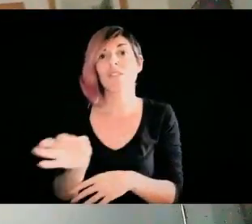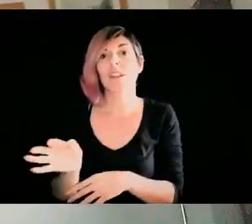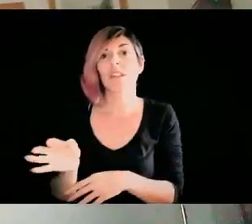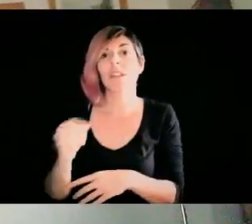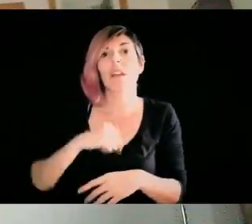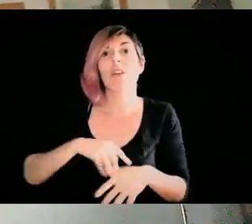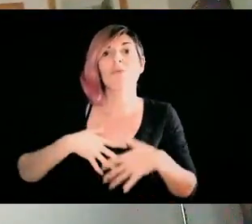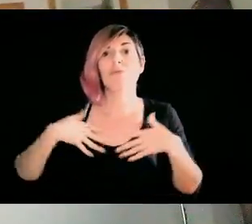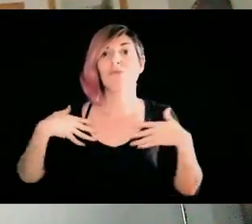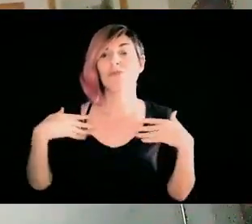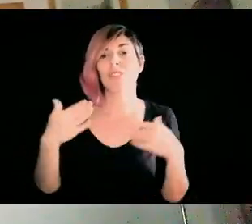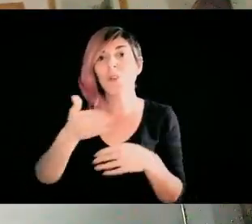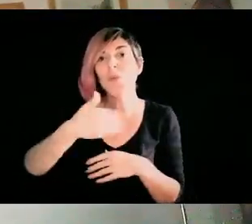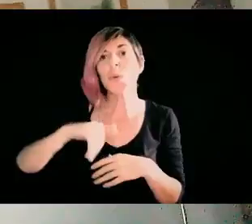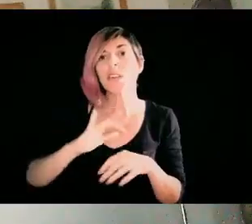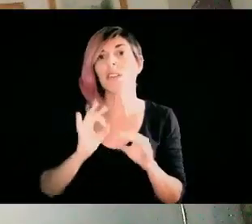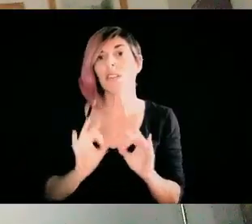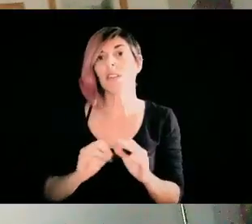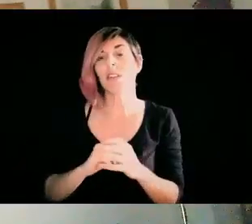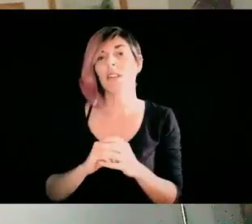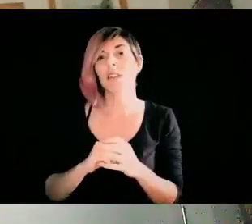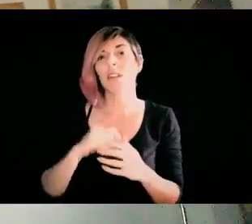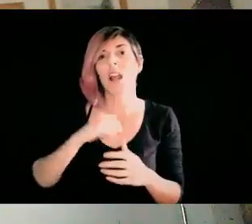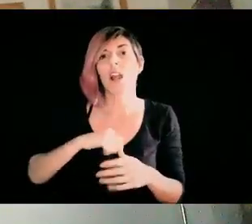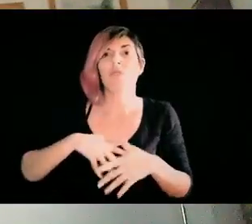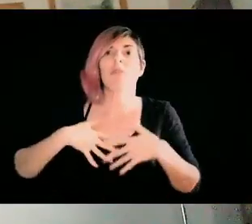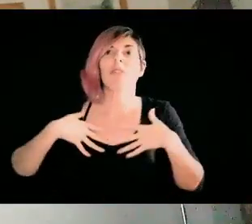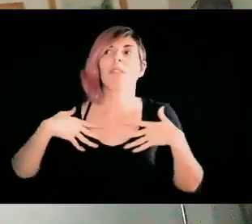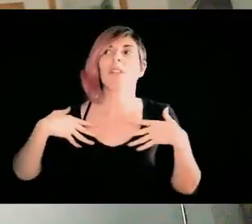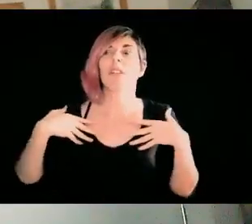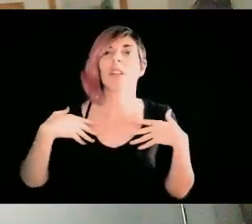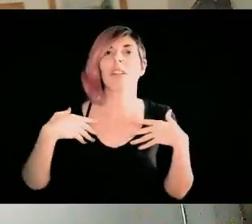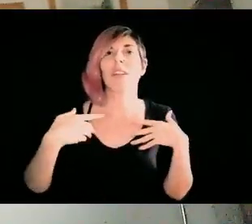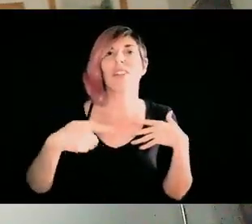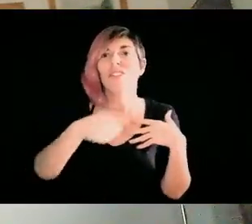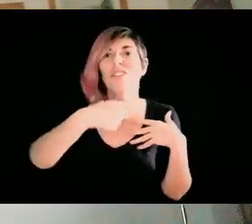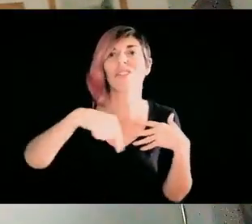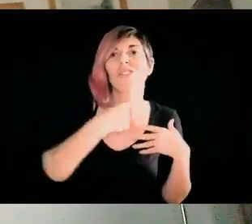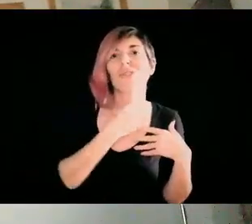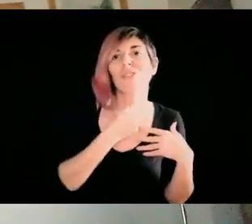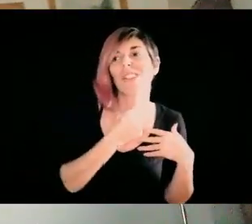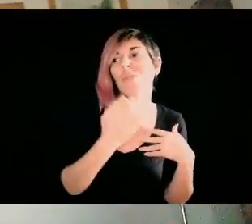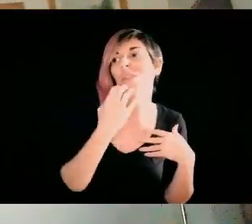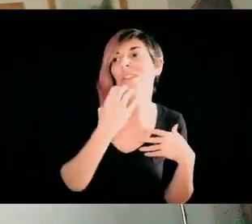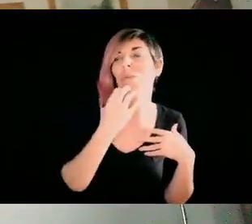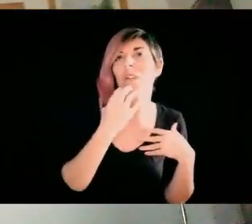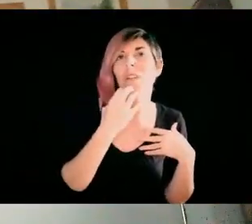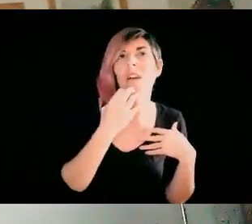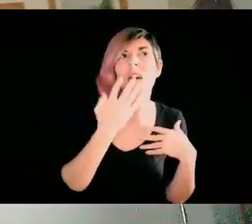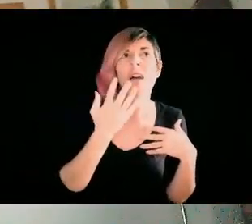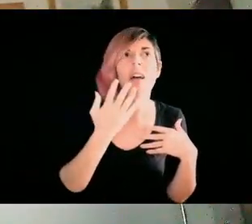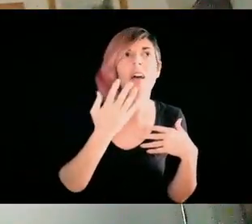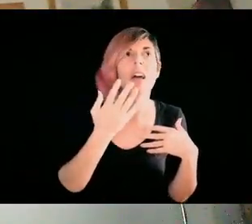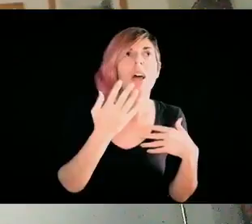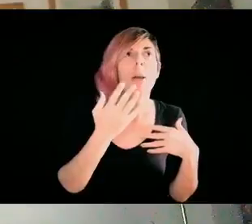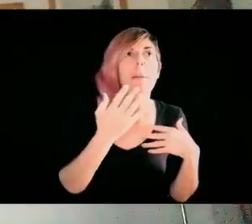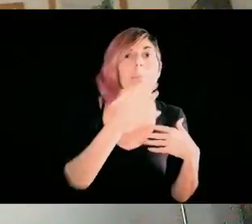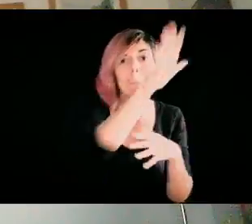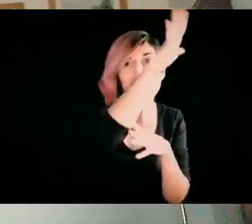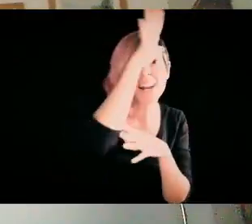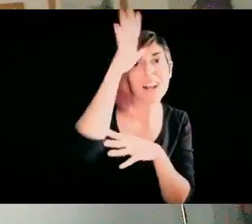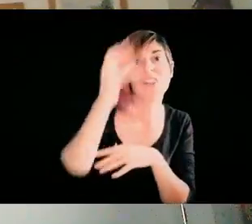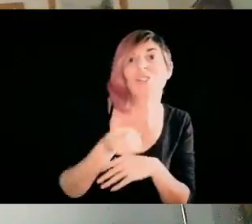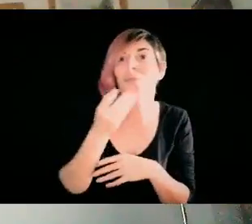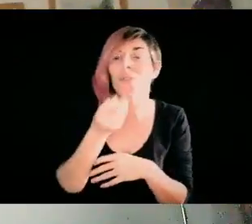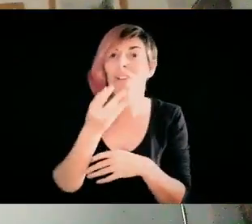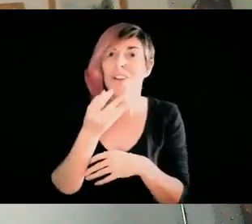de nuestras emociones. Las emociones que nos gustan, que podrían ser el verano y la